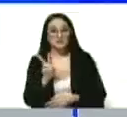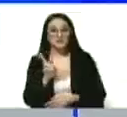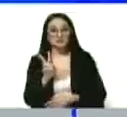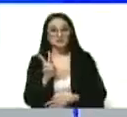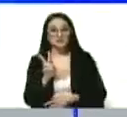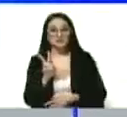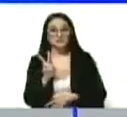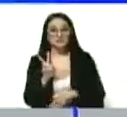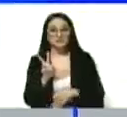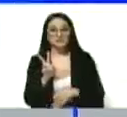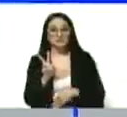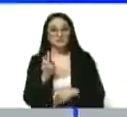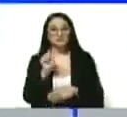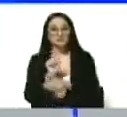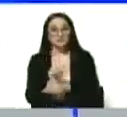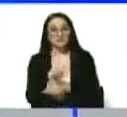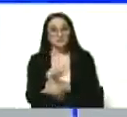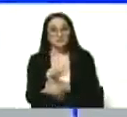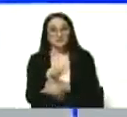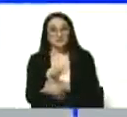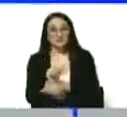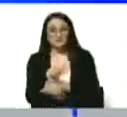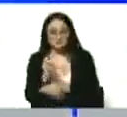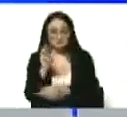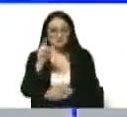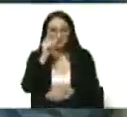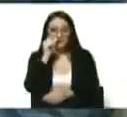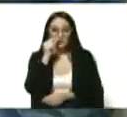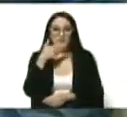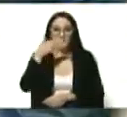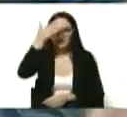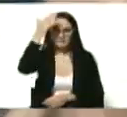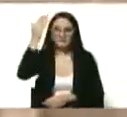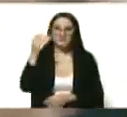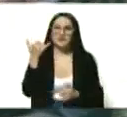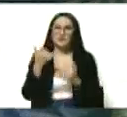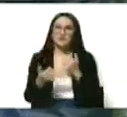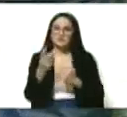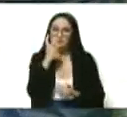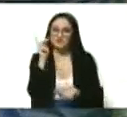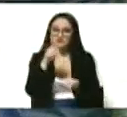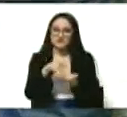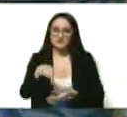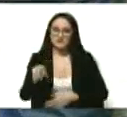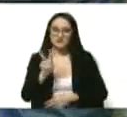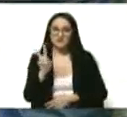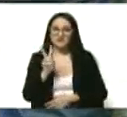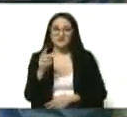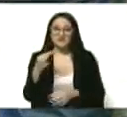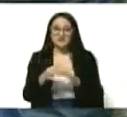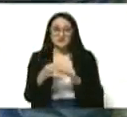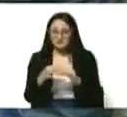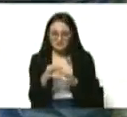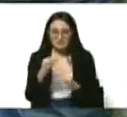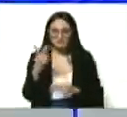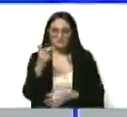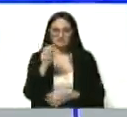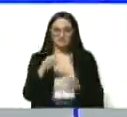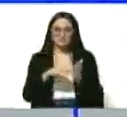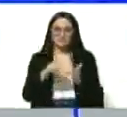le formulamos a su excelencia Mohamed Barquindo durante su penúltima visita a nuestro país en el mes de septiembre del